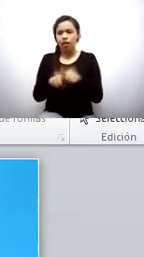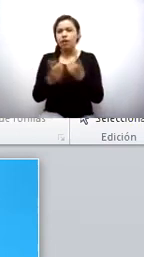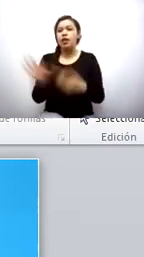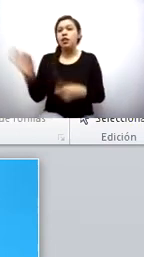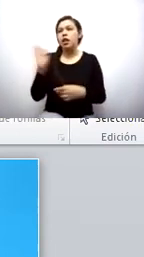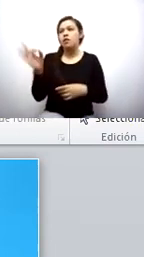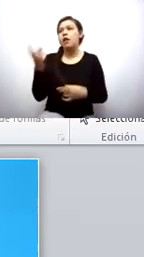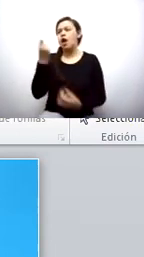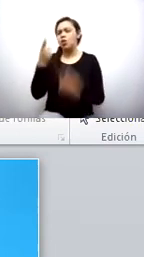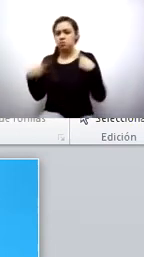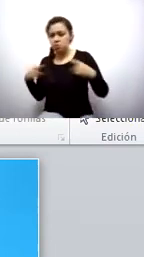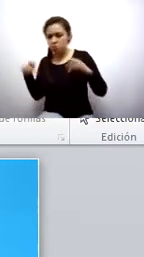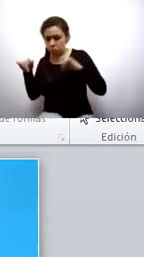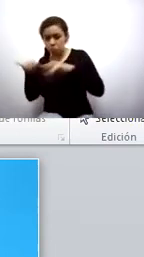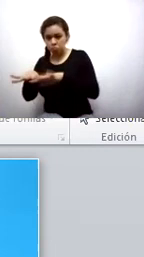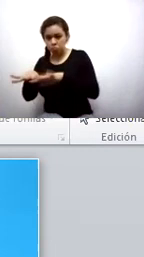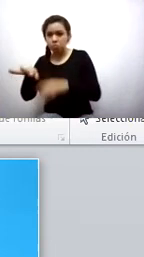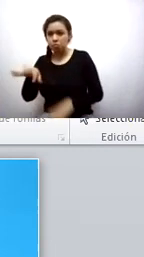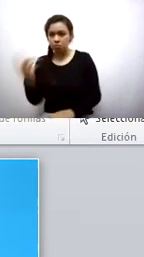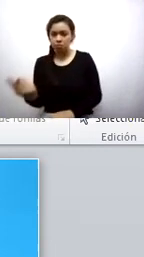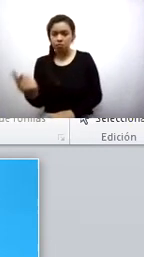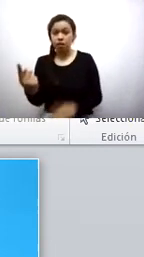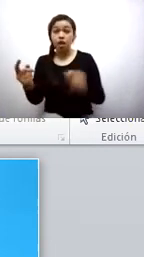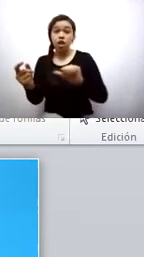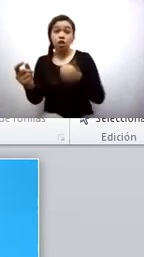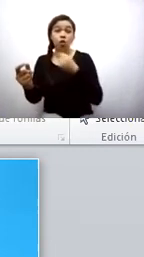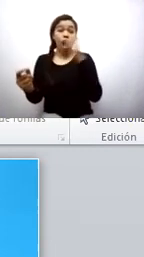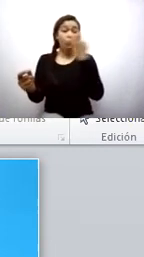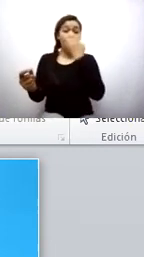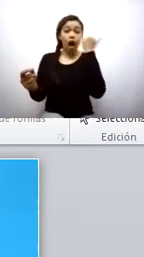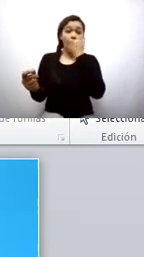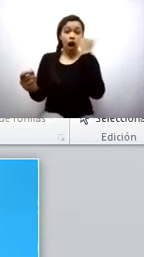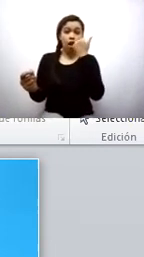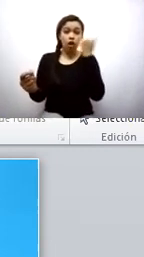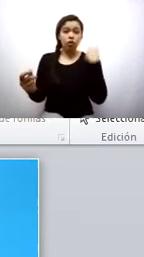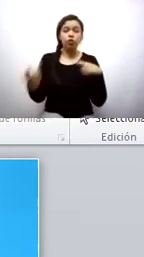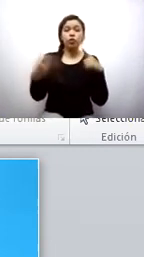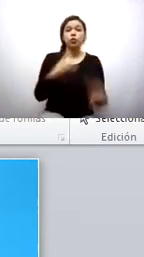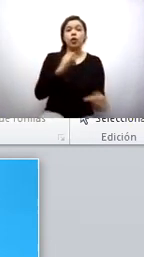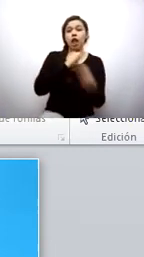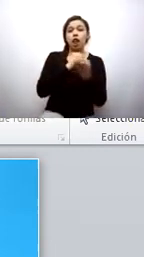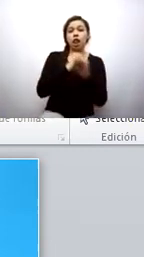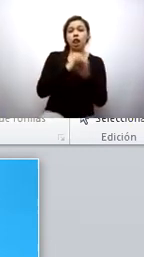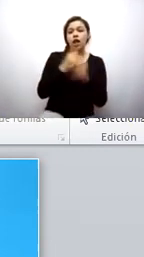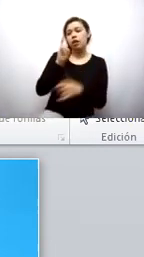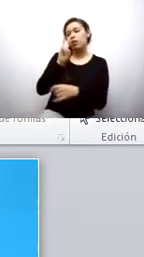estás presencialmente y con otros alumnos pues están siguiendo tu transmisión.